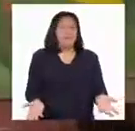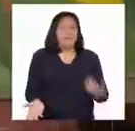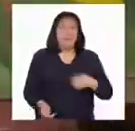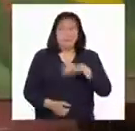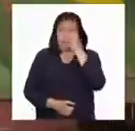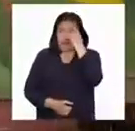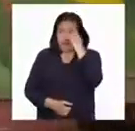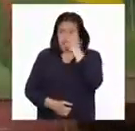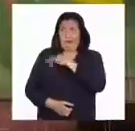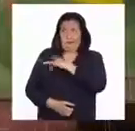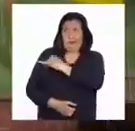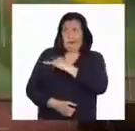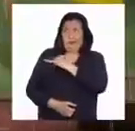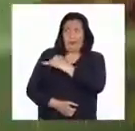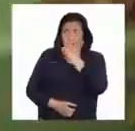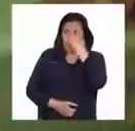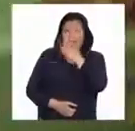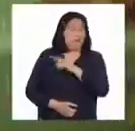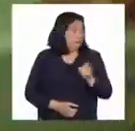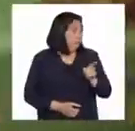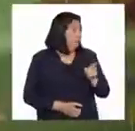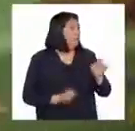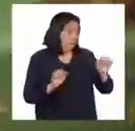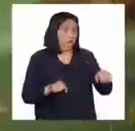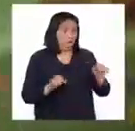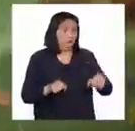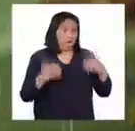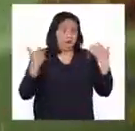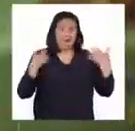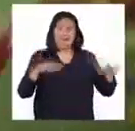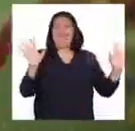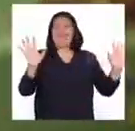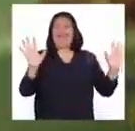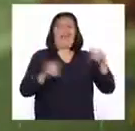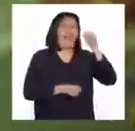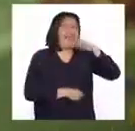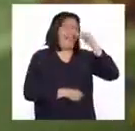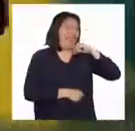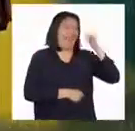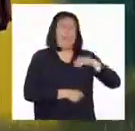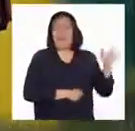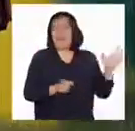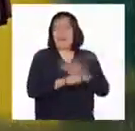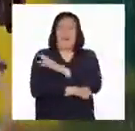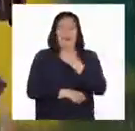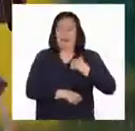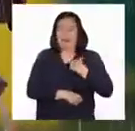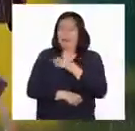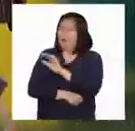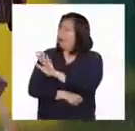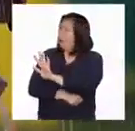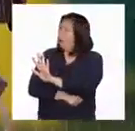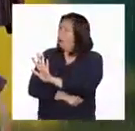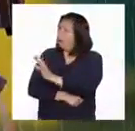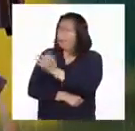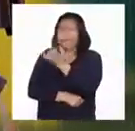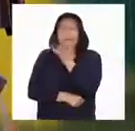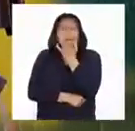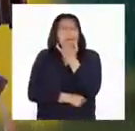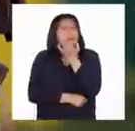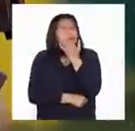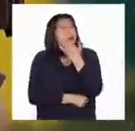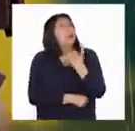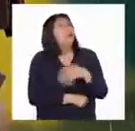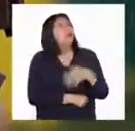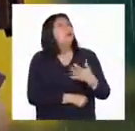¿Estás pensando lo mismo que yo? Sí, ahora tenemos todo el helado para nosotros. ¡No! ¿Qué ha ocurrido las